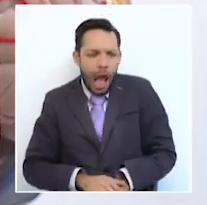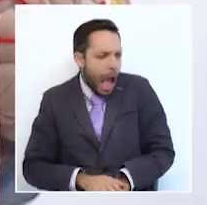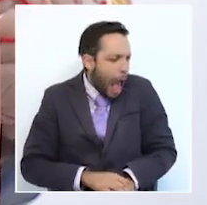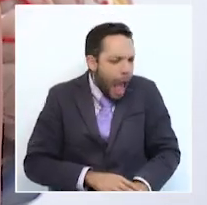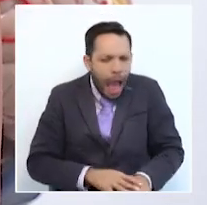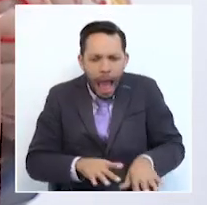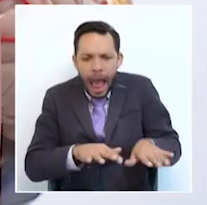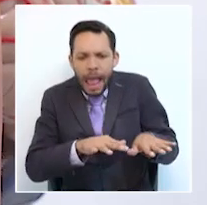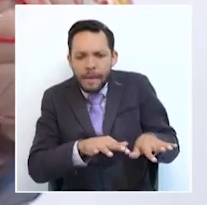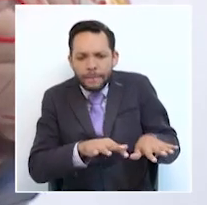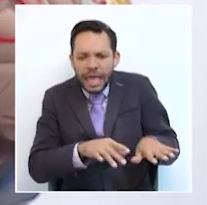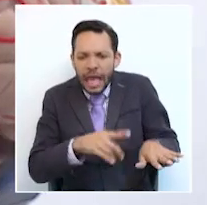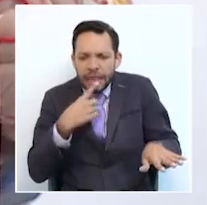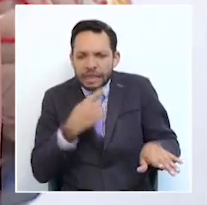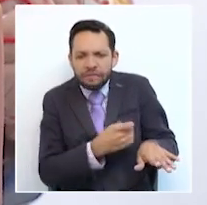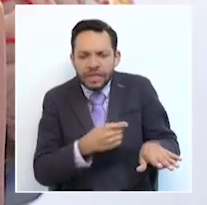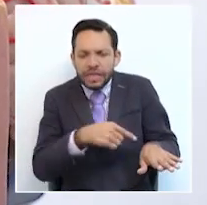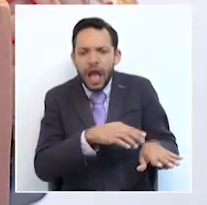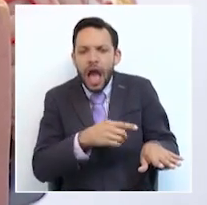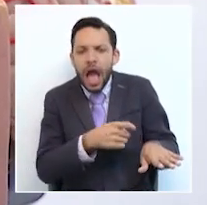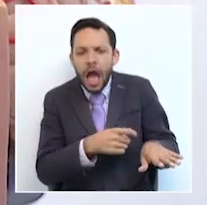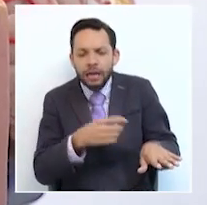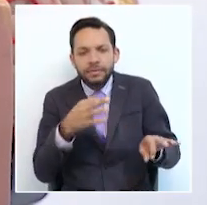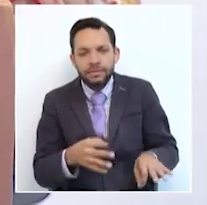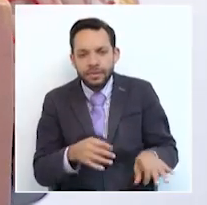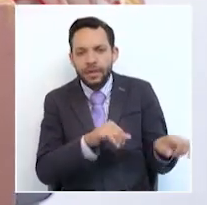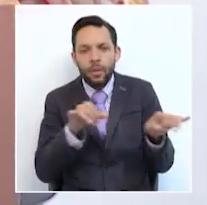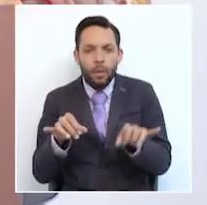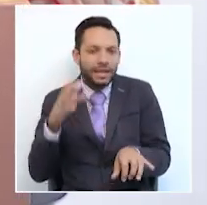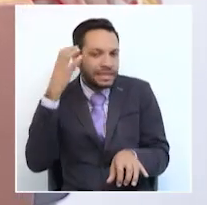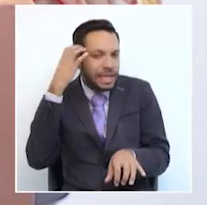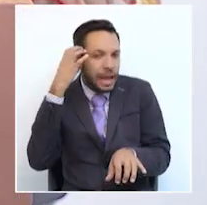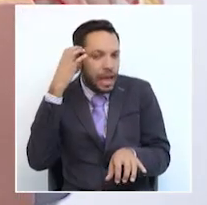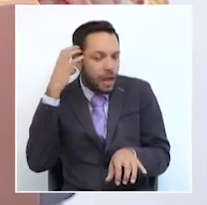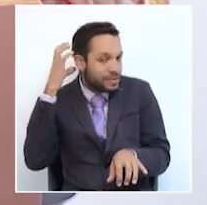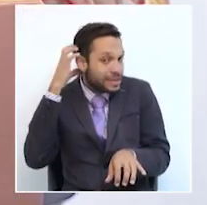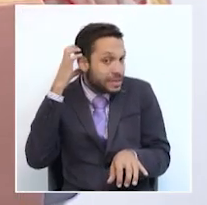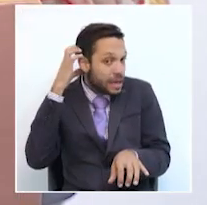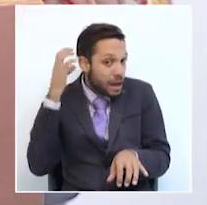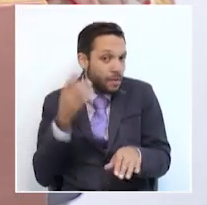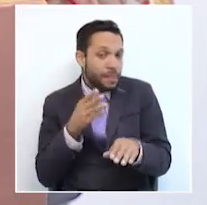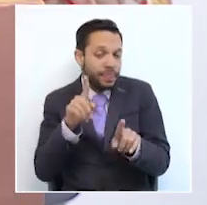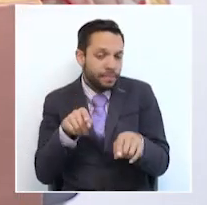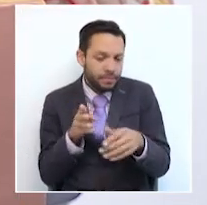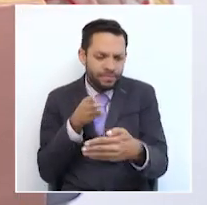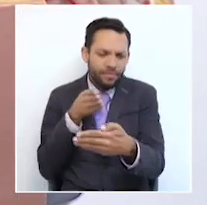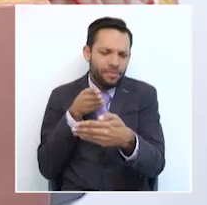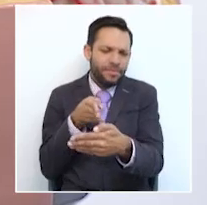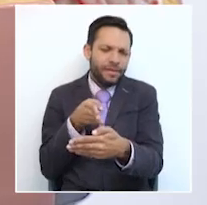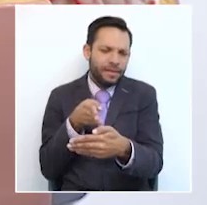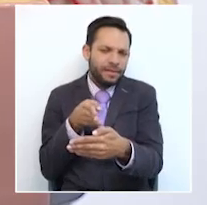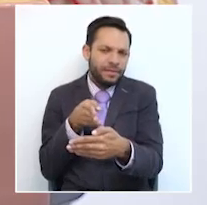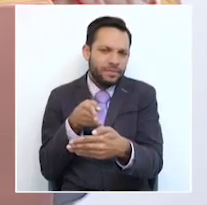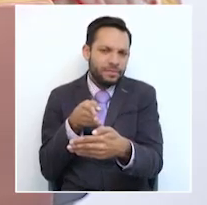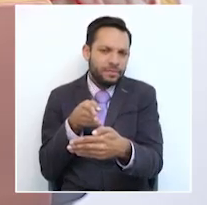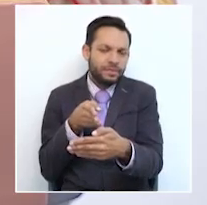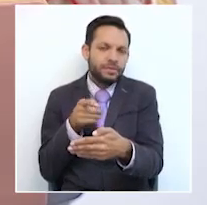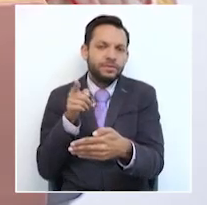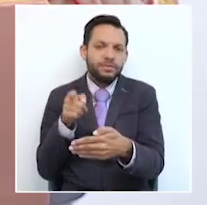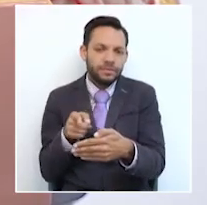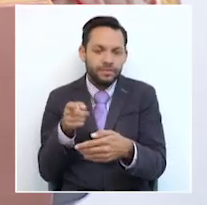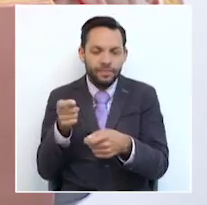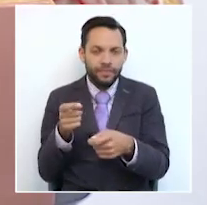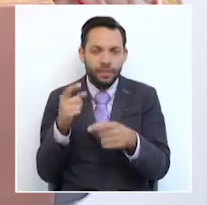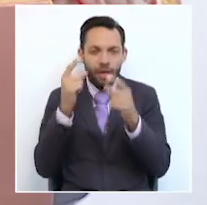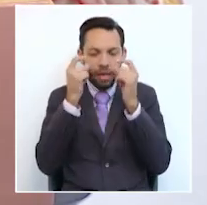entonces si a mí si yo afecta este pedacito del cerebro depende pues en la parte que fue el accidente le afectó el sueño